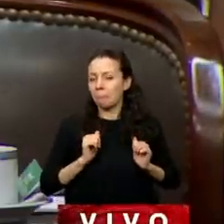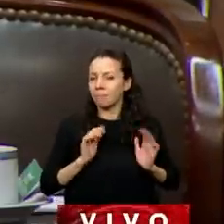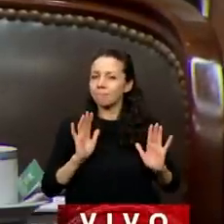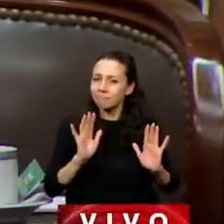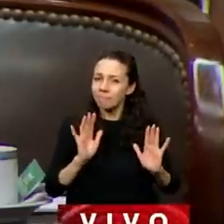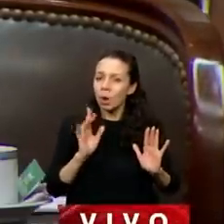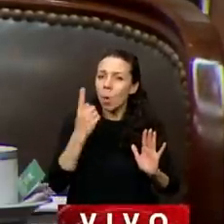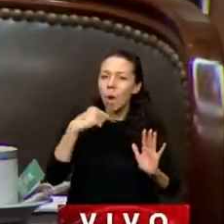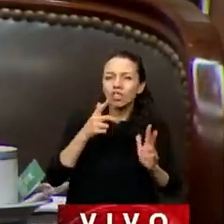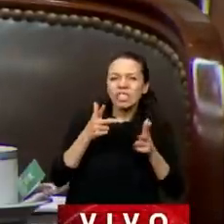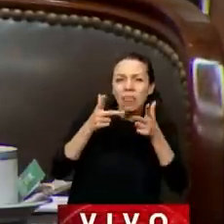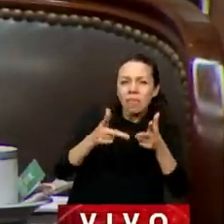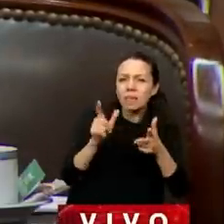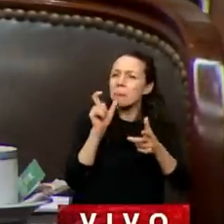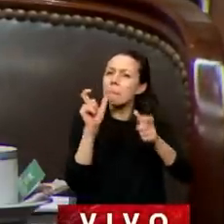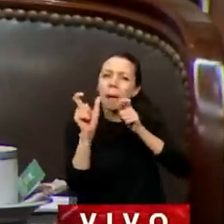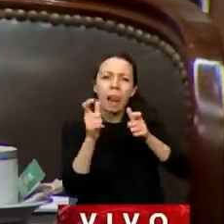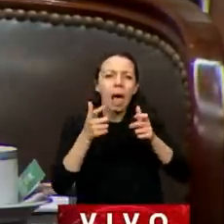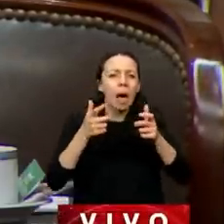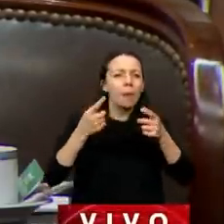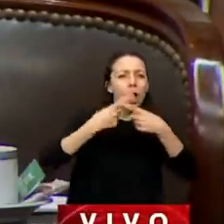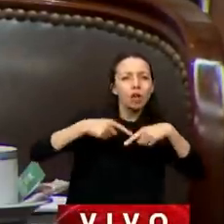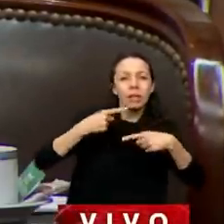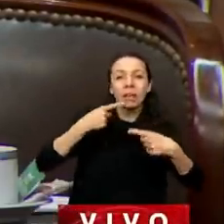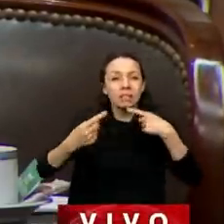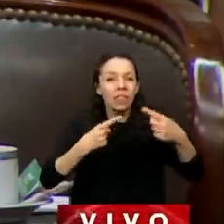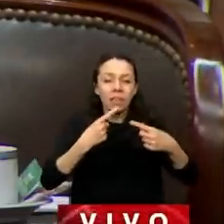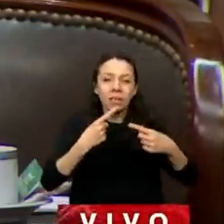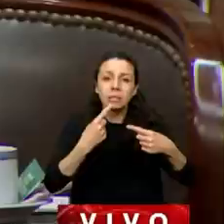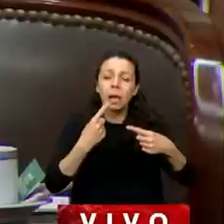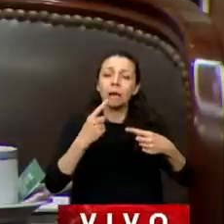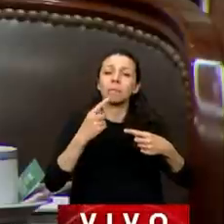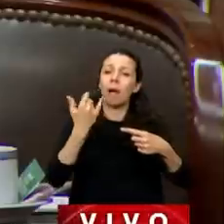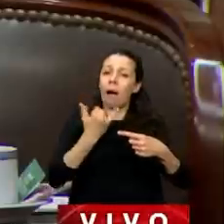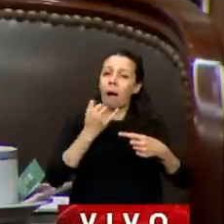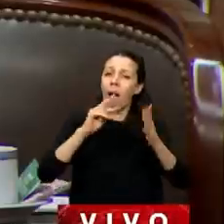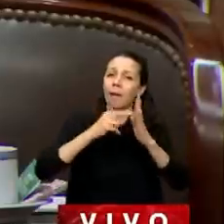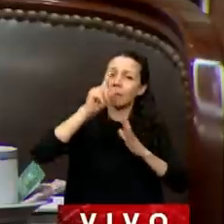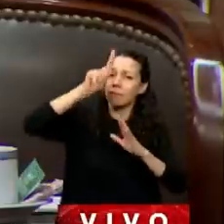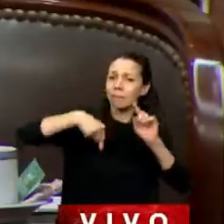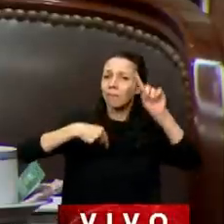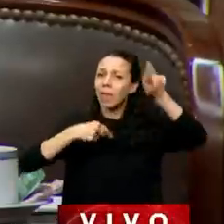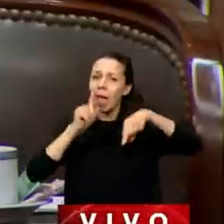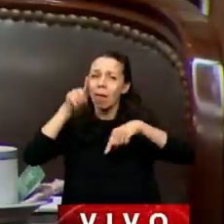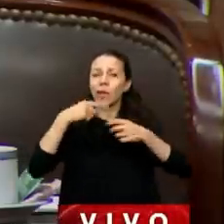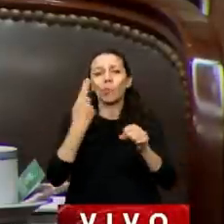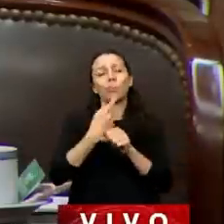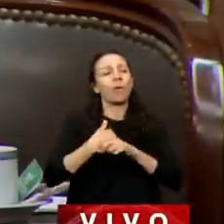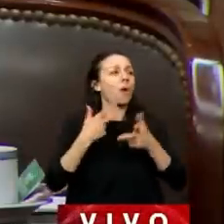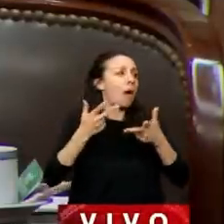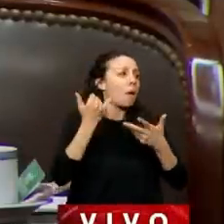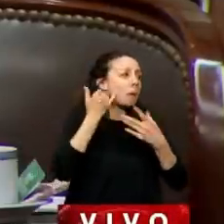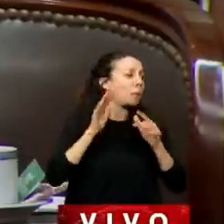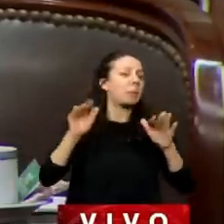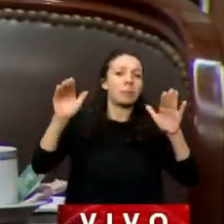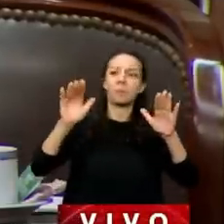tienen consecuencias, las palabras no se pueden emitir porque sí, tienen consecuencias,